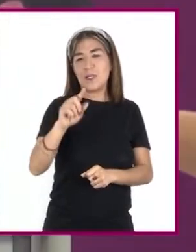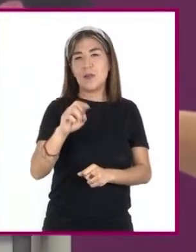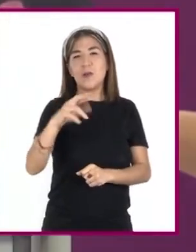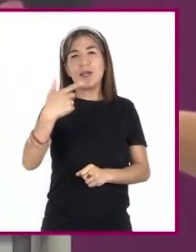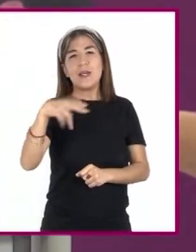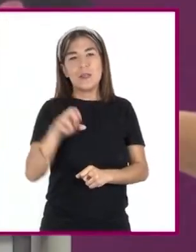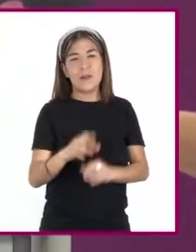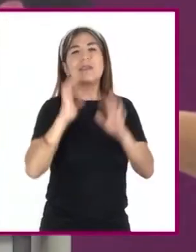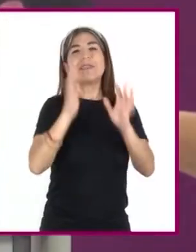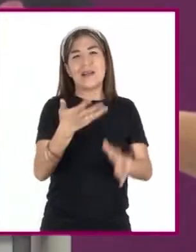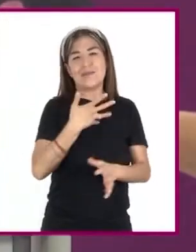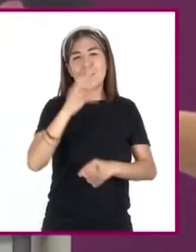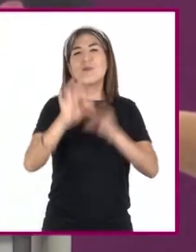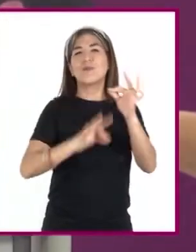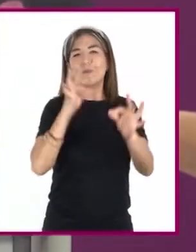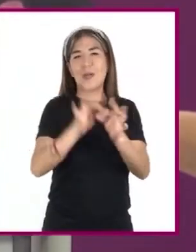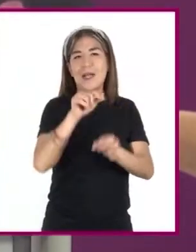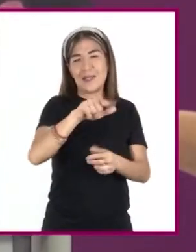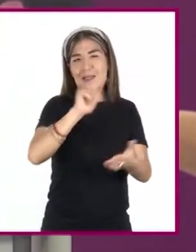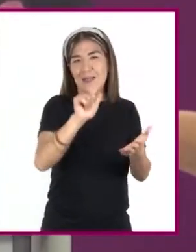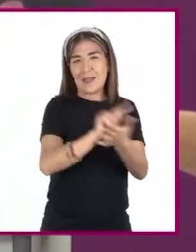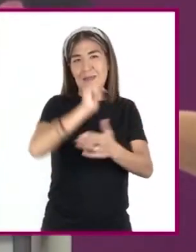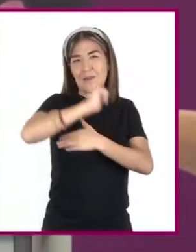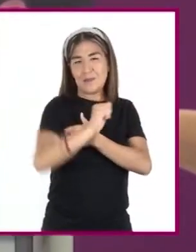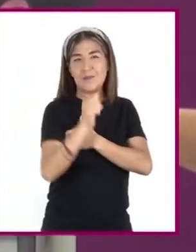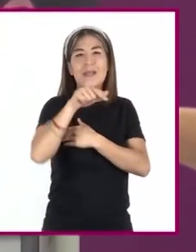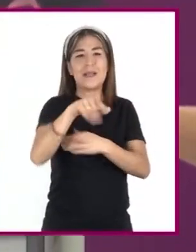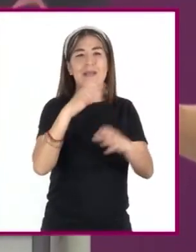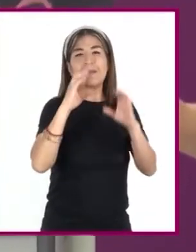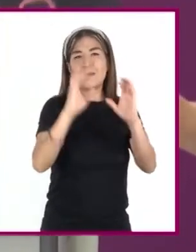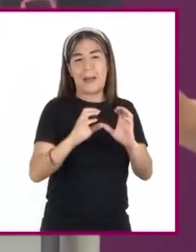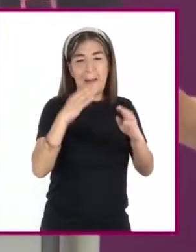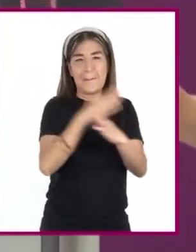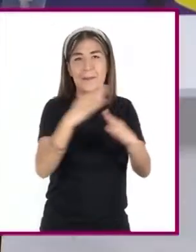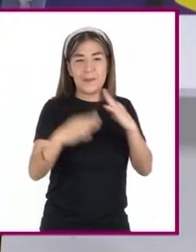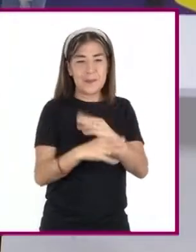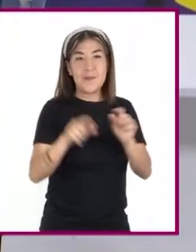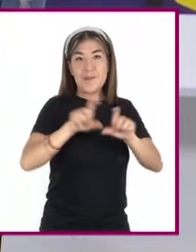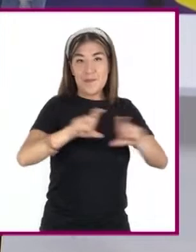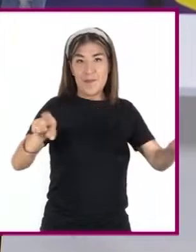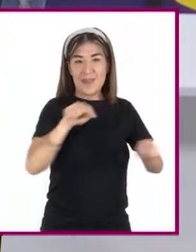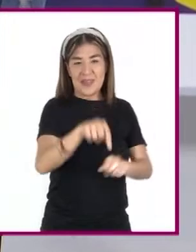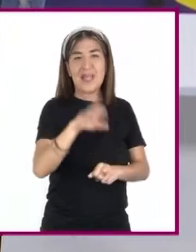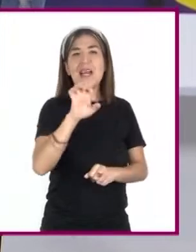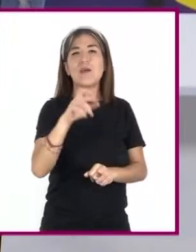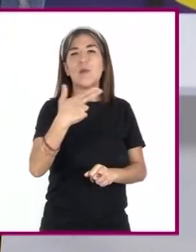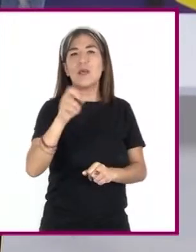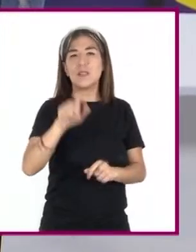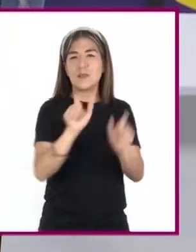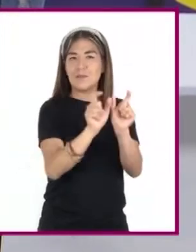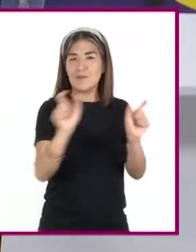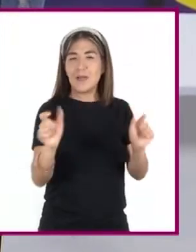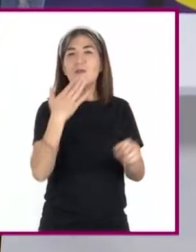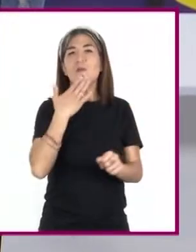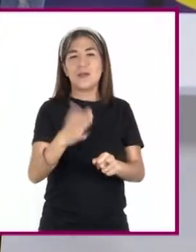lo que ya cumple la ley de la conservación de la materia. Esta es la ecuación química